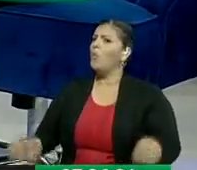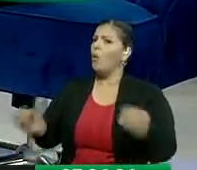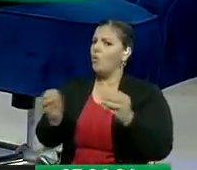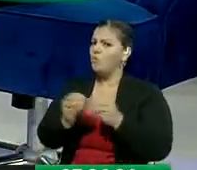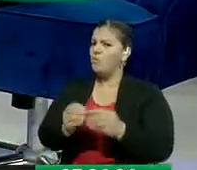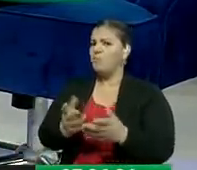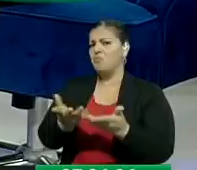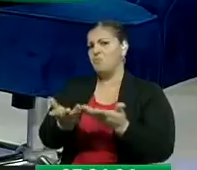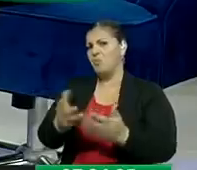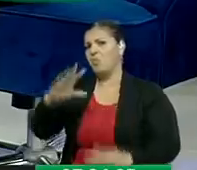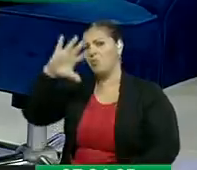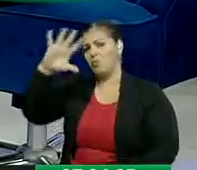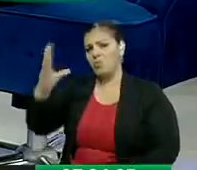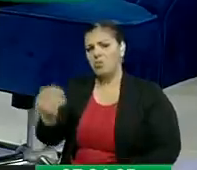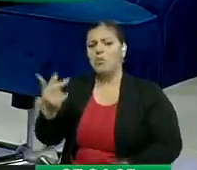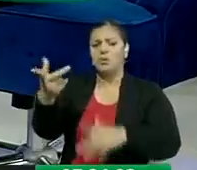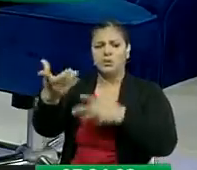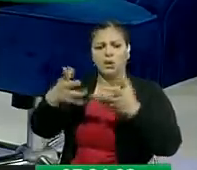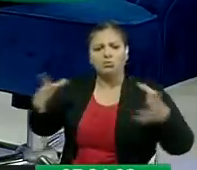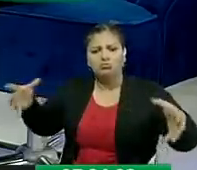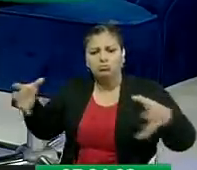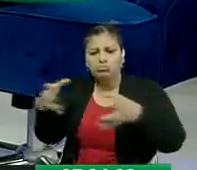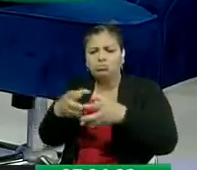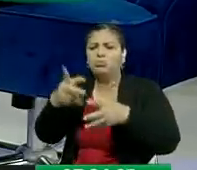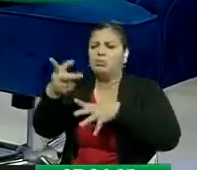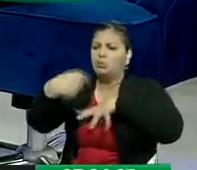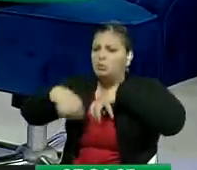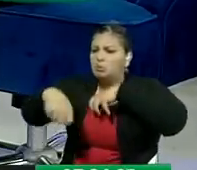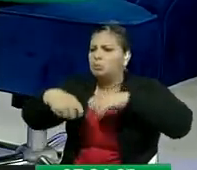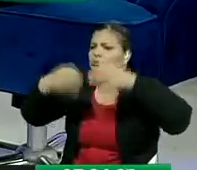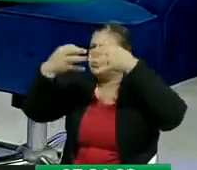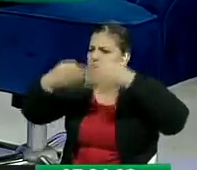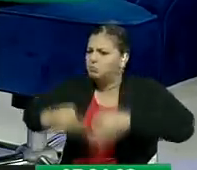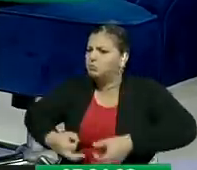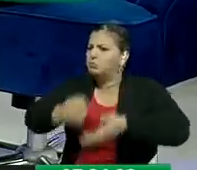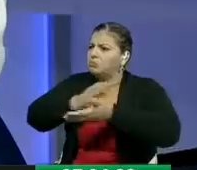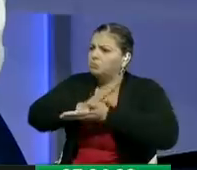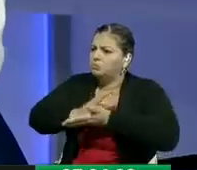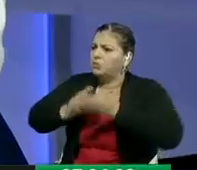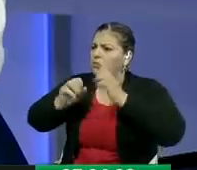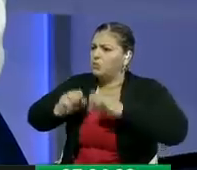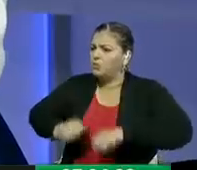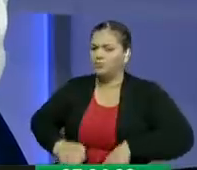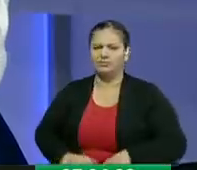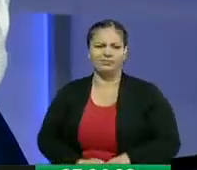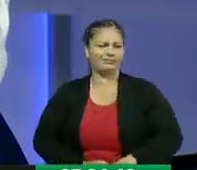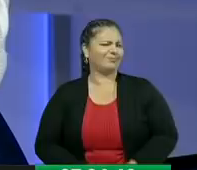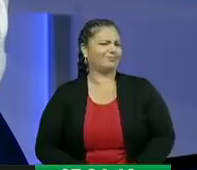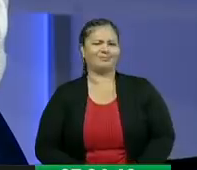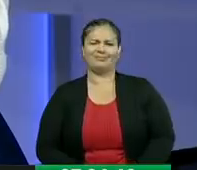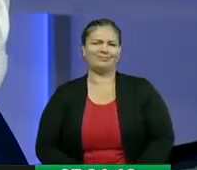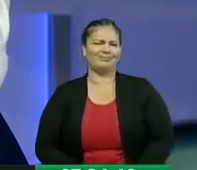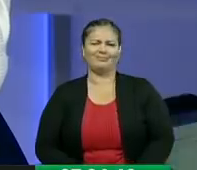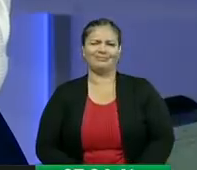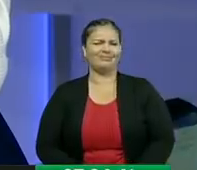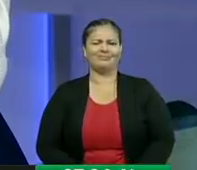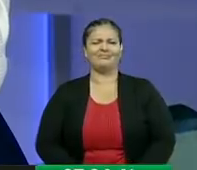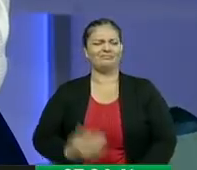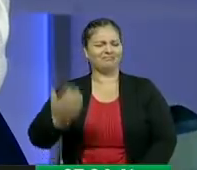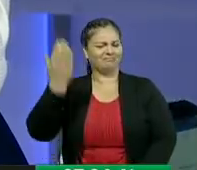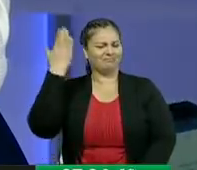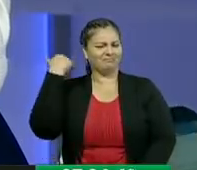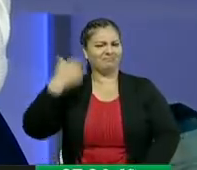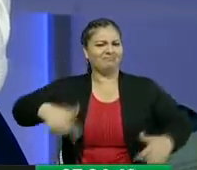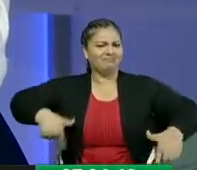otro derrotero a un organismo como ese, o ya no tendría razón de existir y de ser? Yo creo que no, y mismo el presidente Moreno les ha retirado hasta el